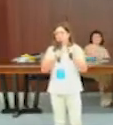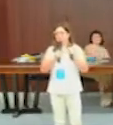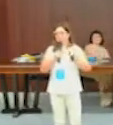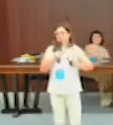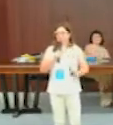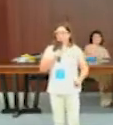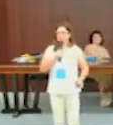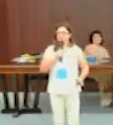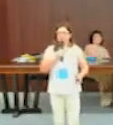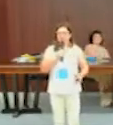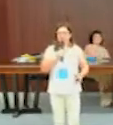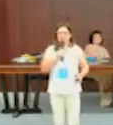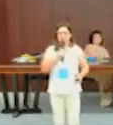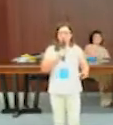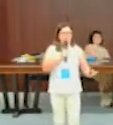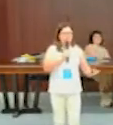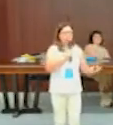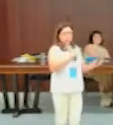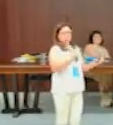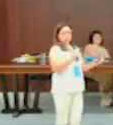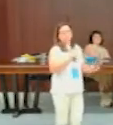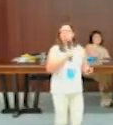pasó. Buen día, sí, chau, adiós.